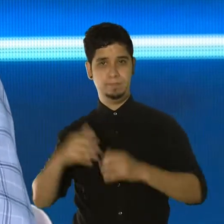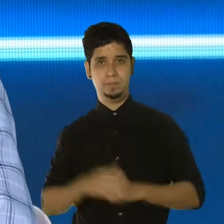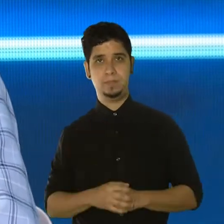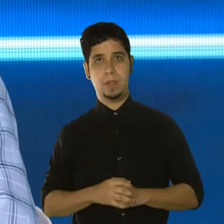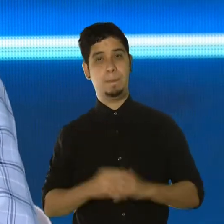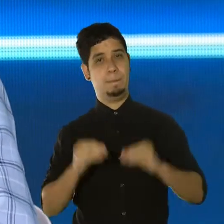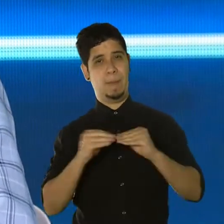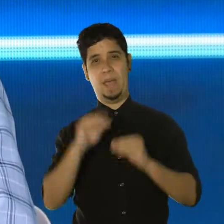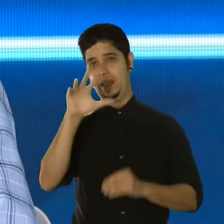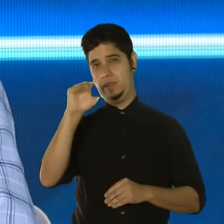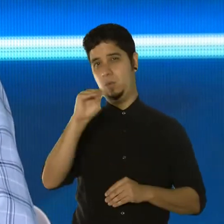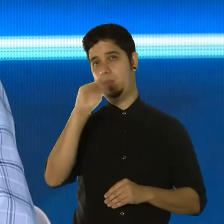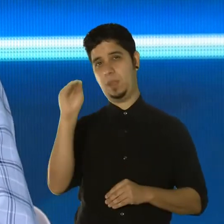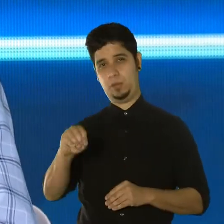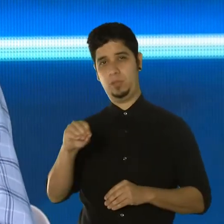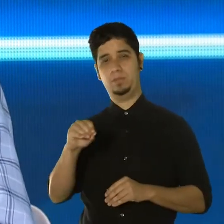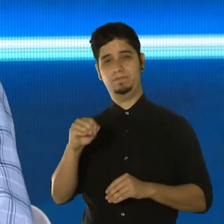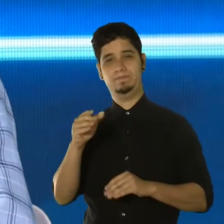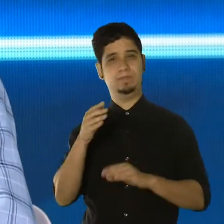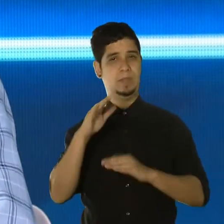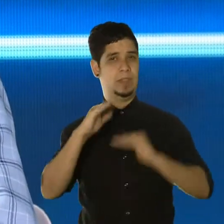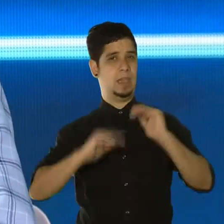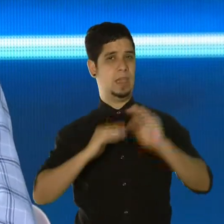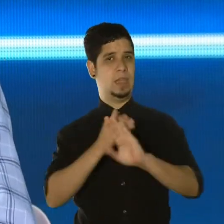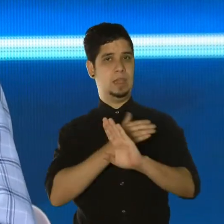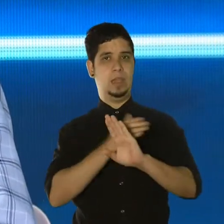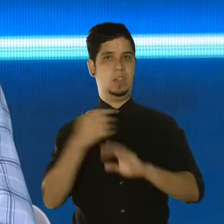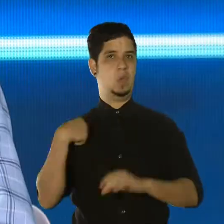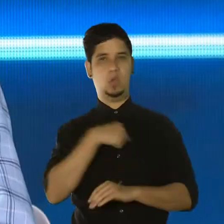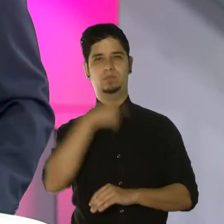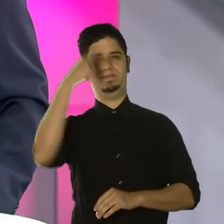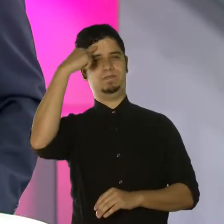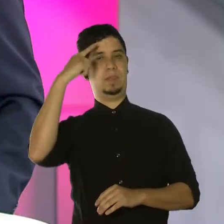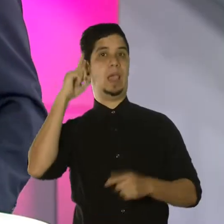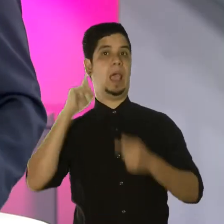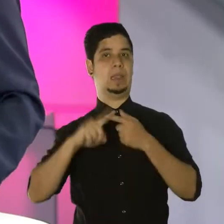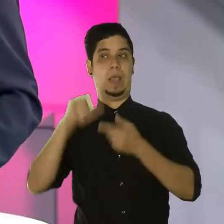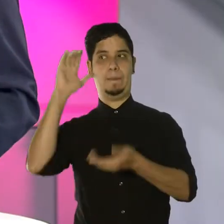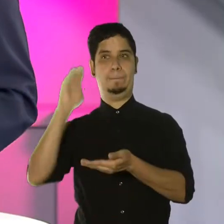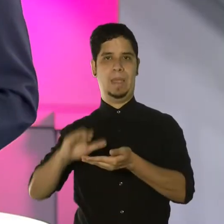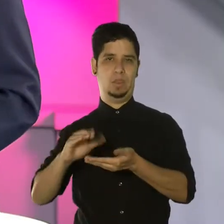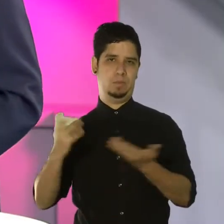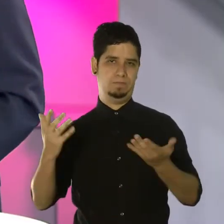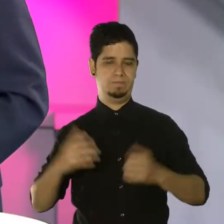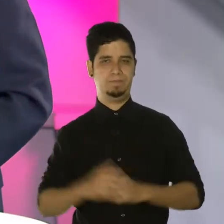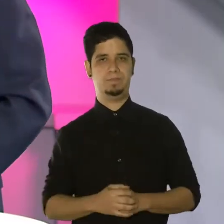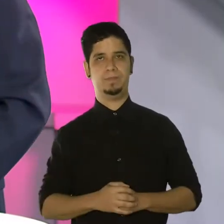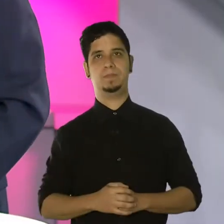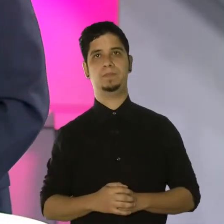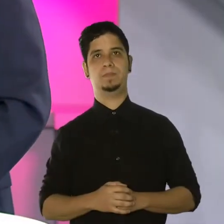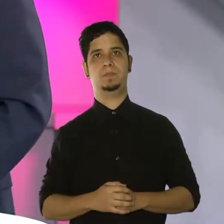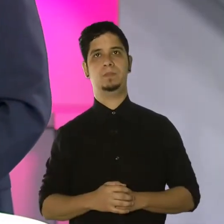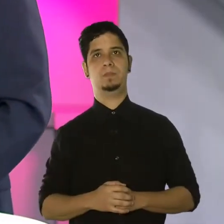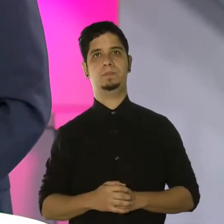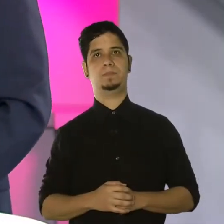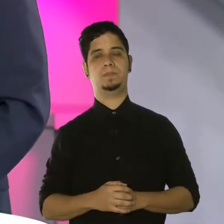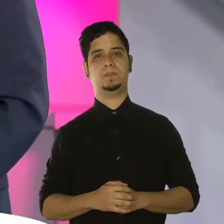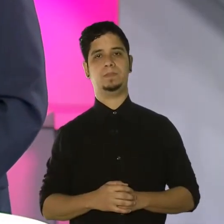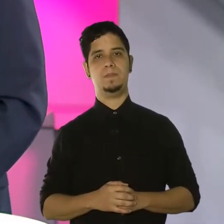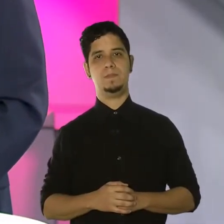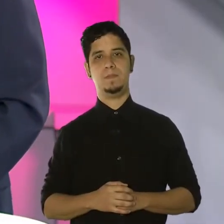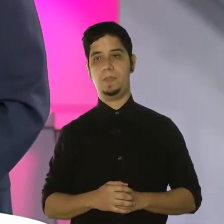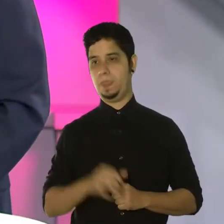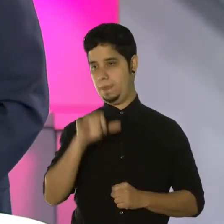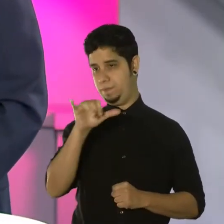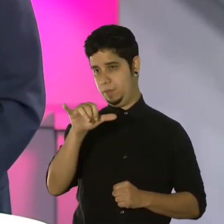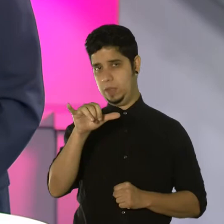más de la mitad de lo que existían. Y creemos que son menos. Bueno, hay un efecto directo del